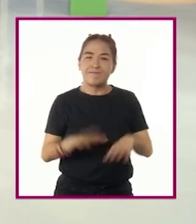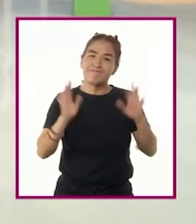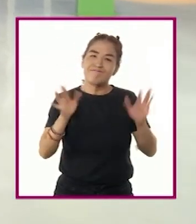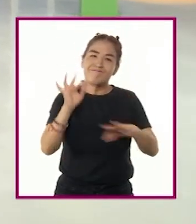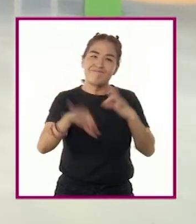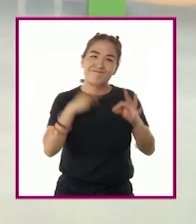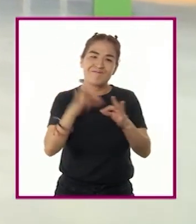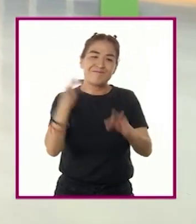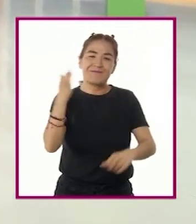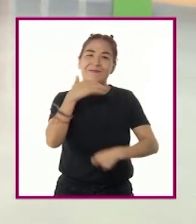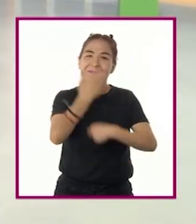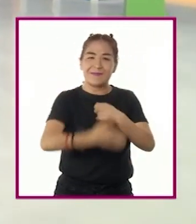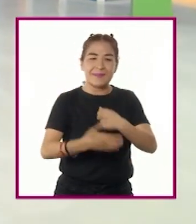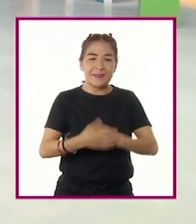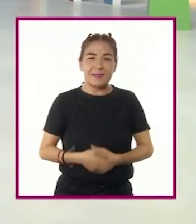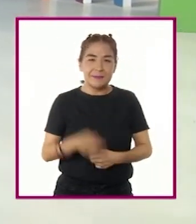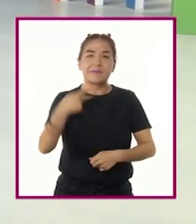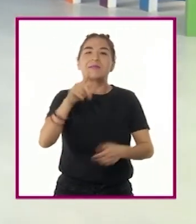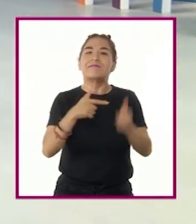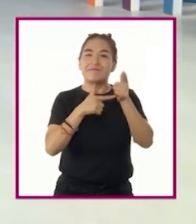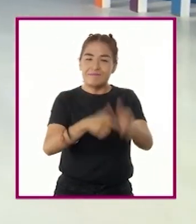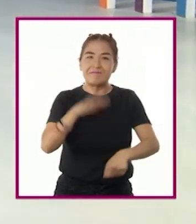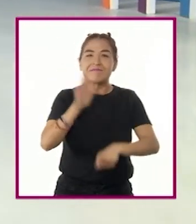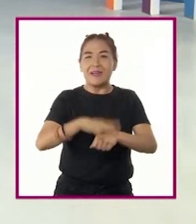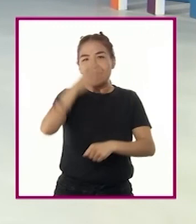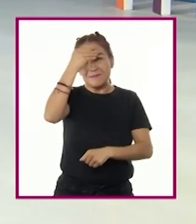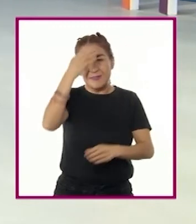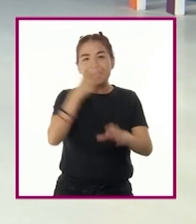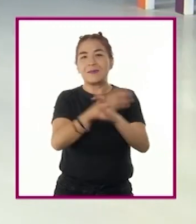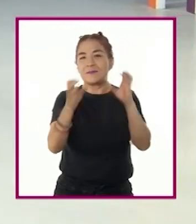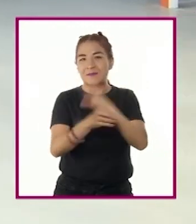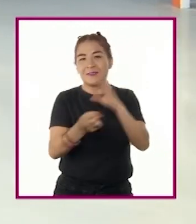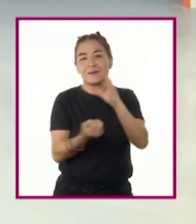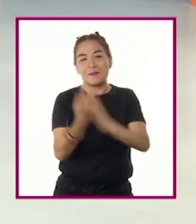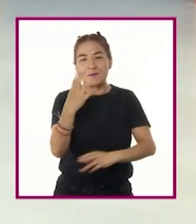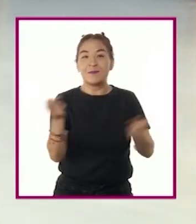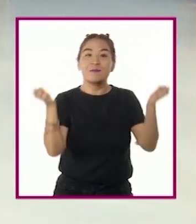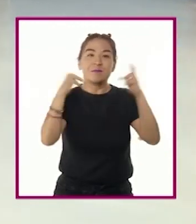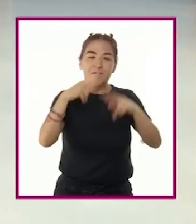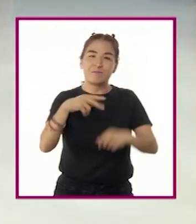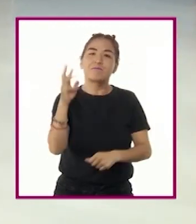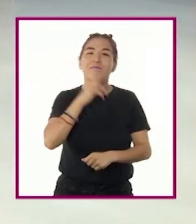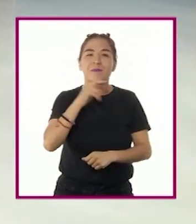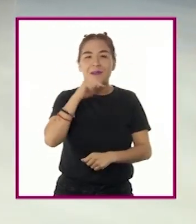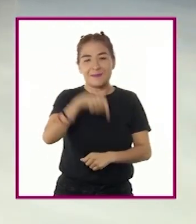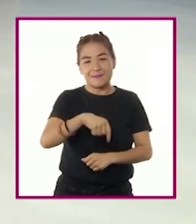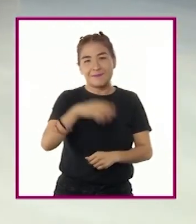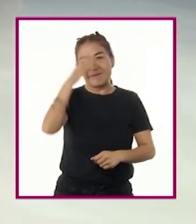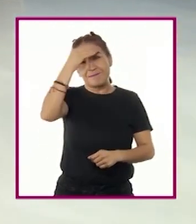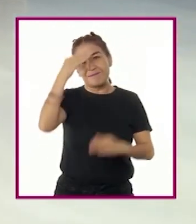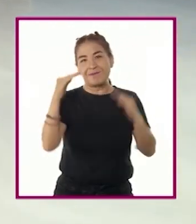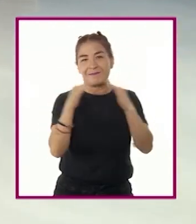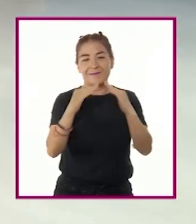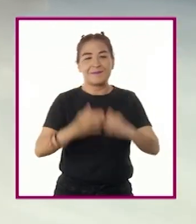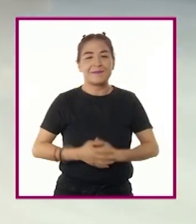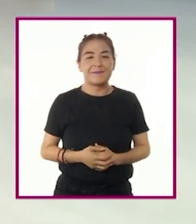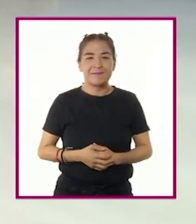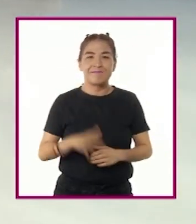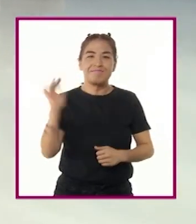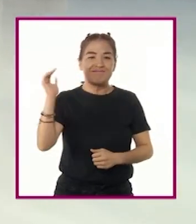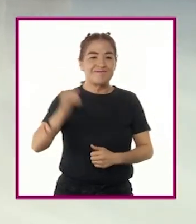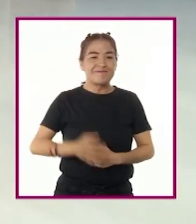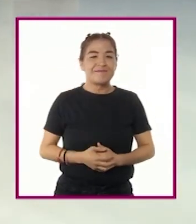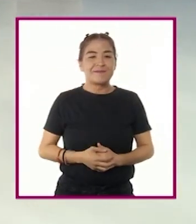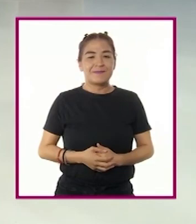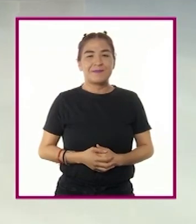Listo, terminamos, pero nos queda mucho por explorar y descubrir, así que nos vemos pronto aquí en Aprende en Casa. Hasta la